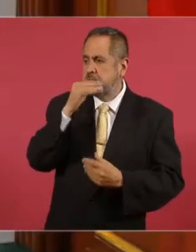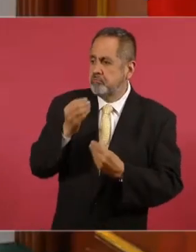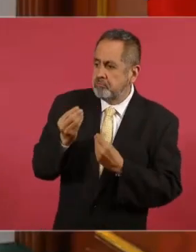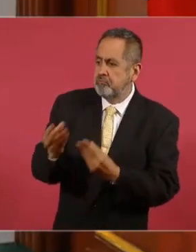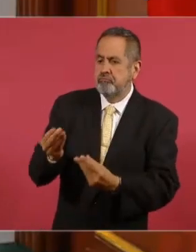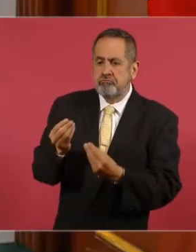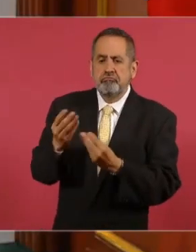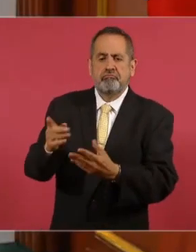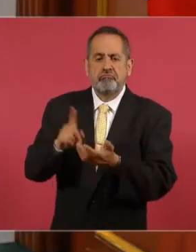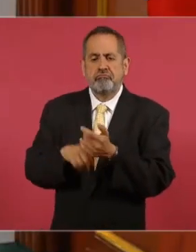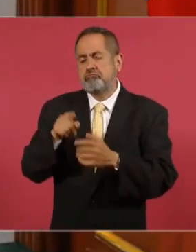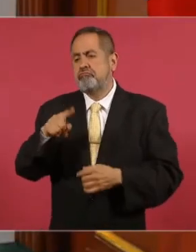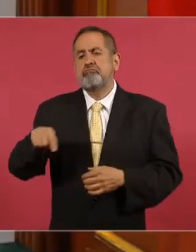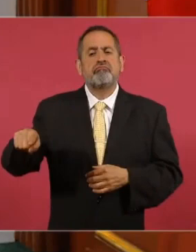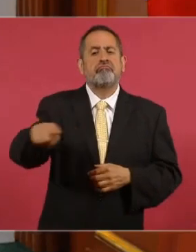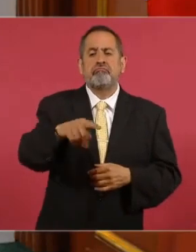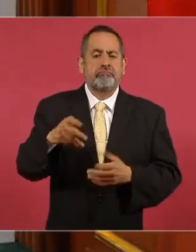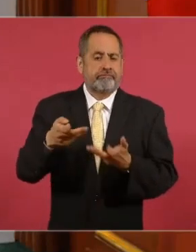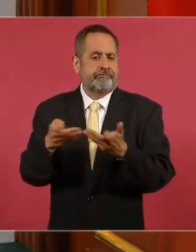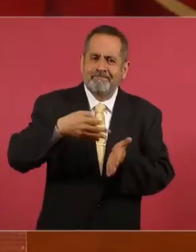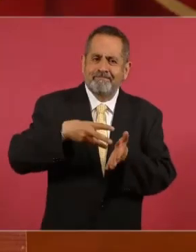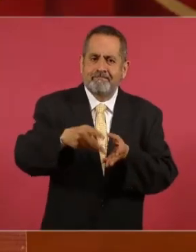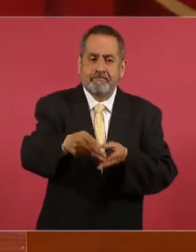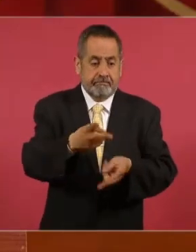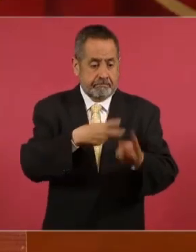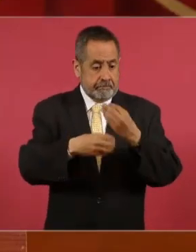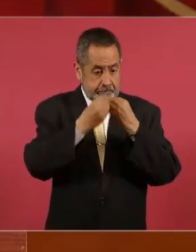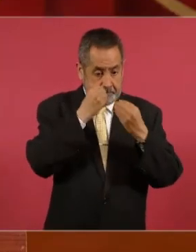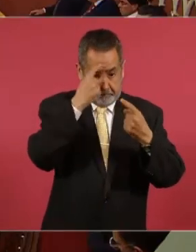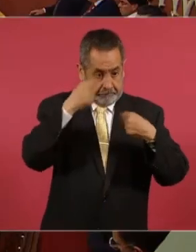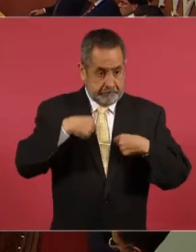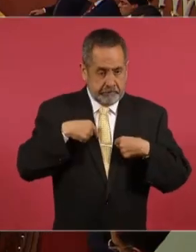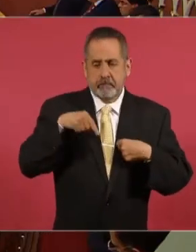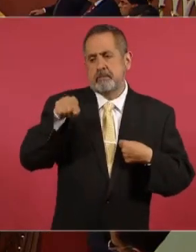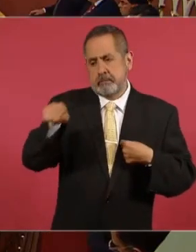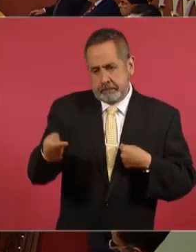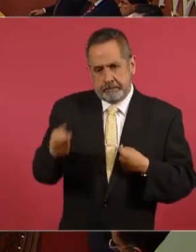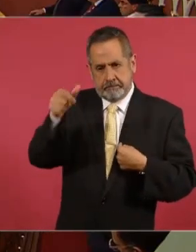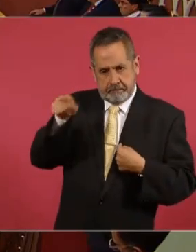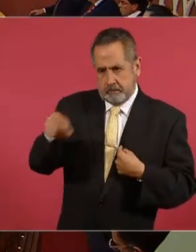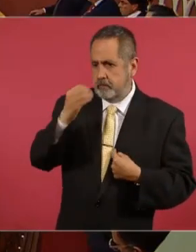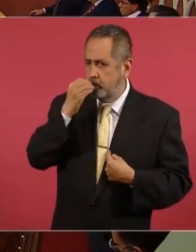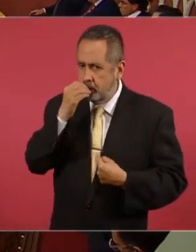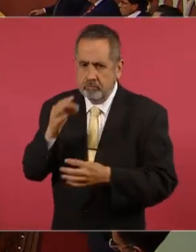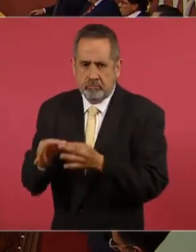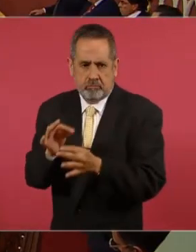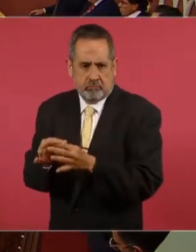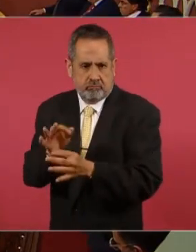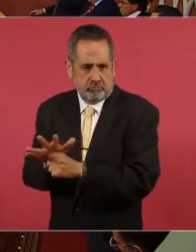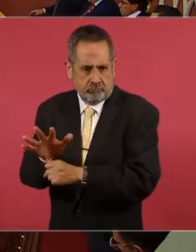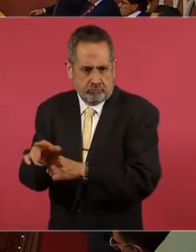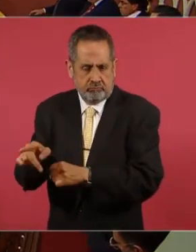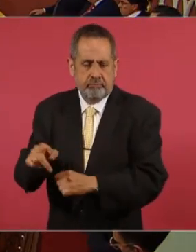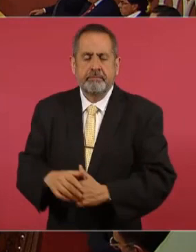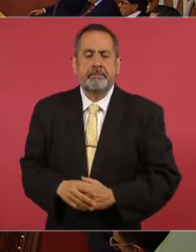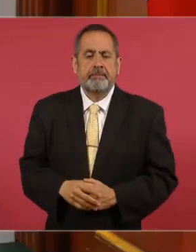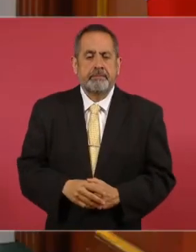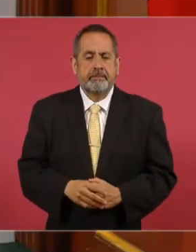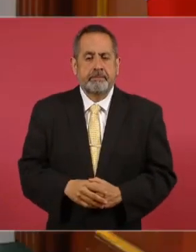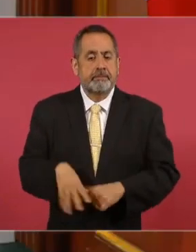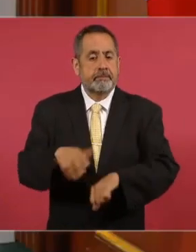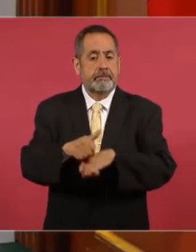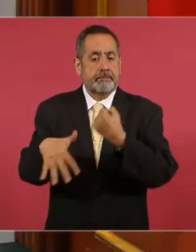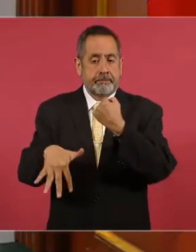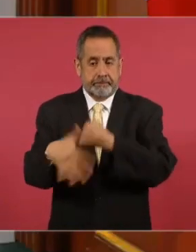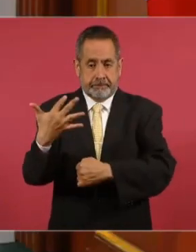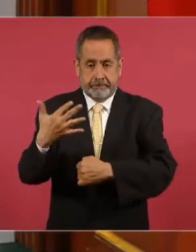los pequeños productores del país. 15. Se utilizarán para